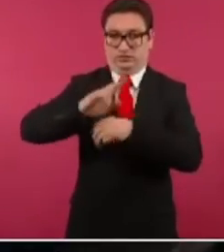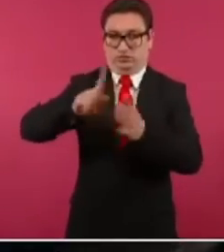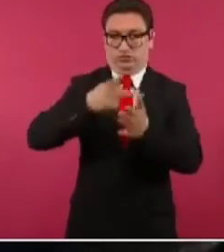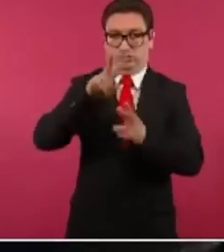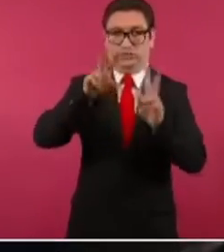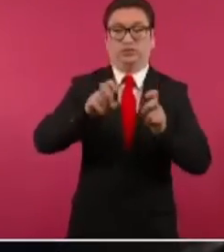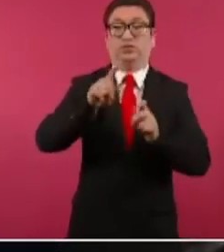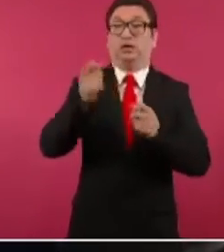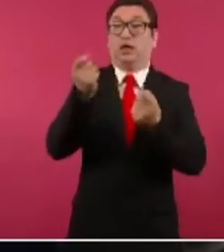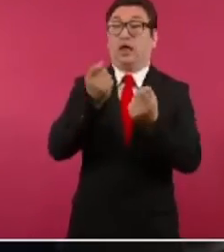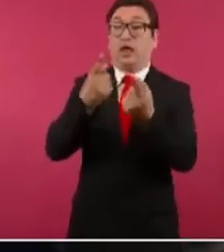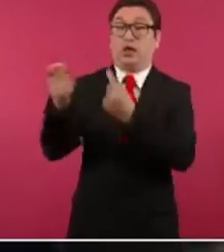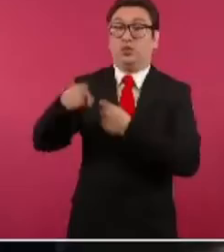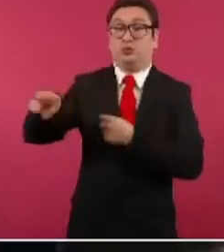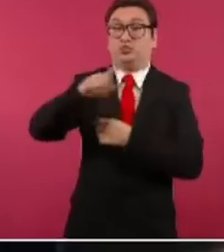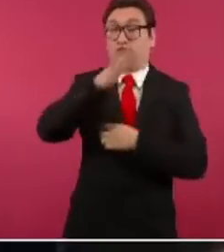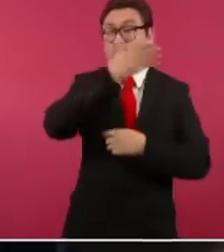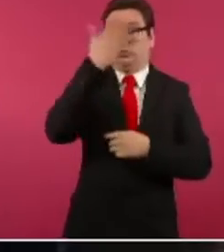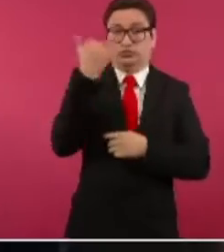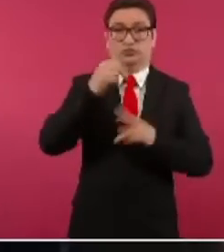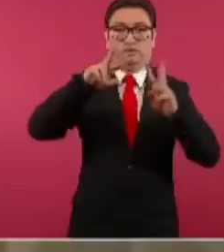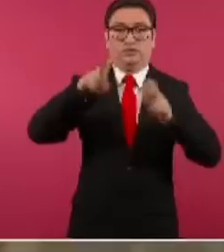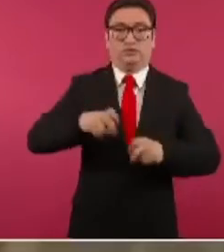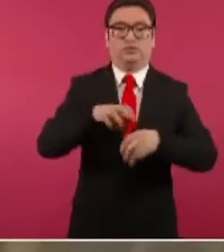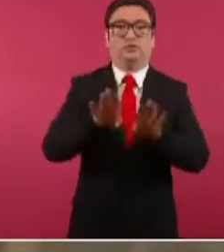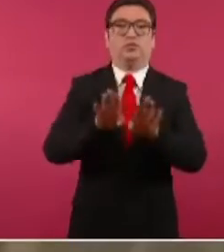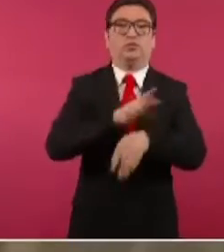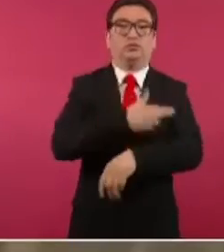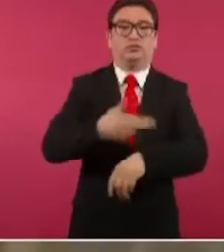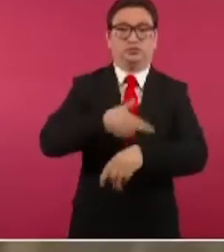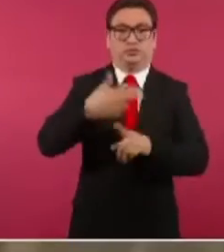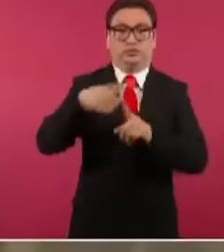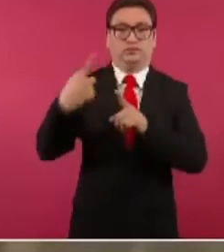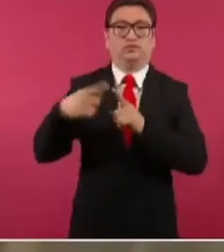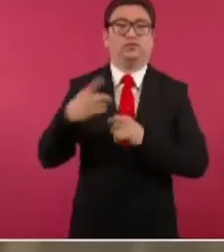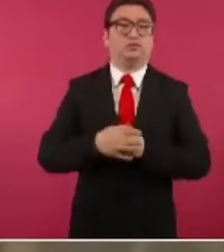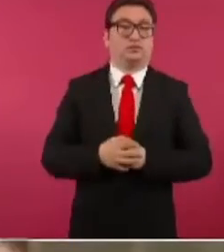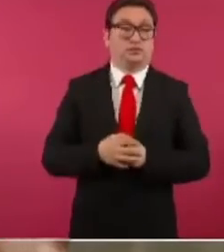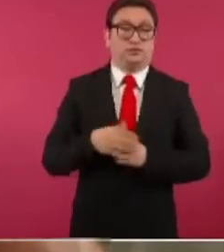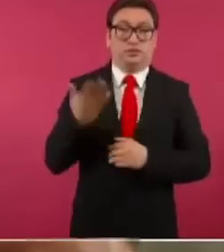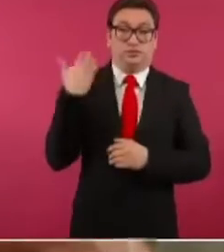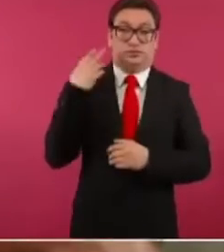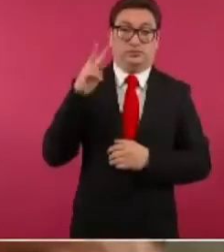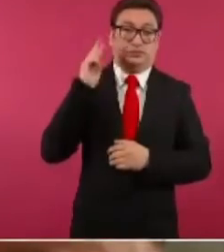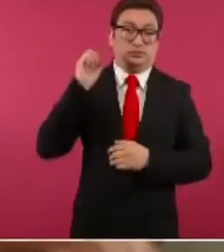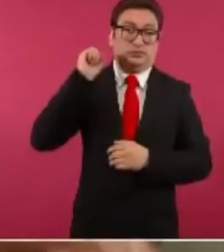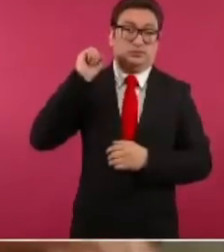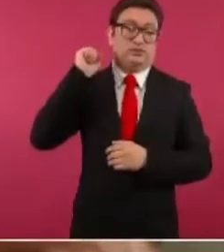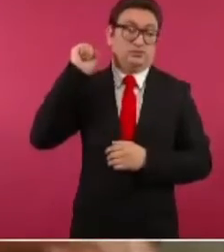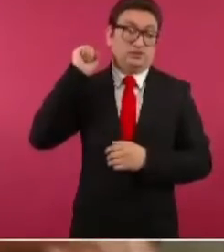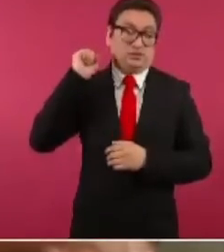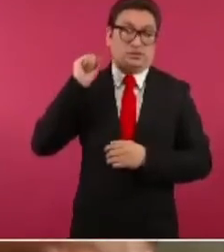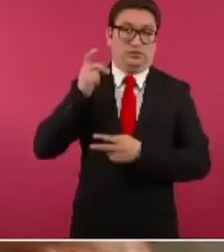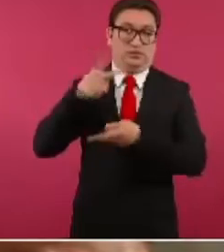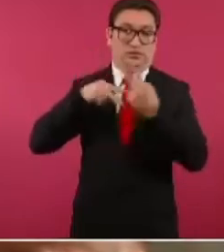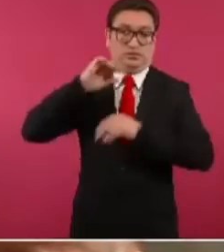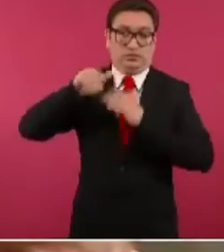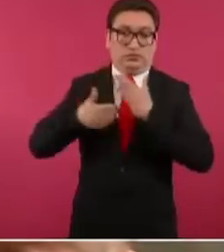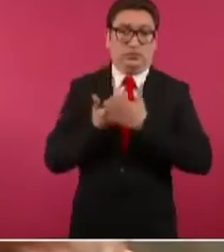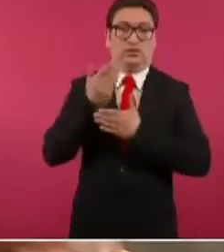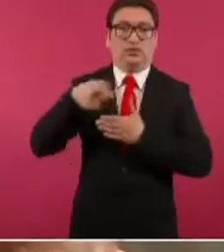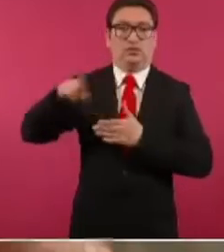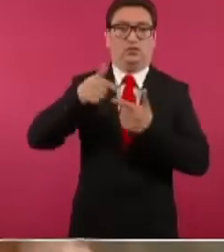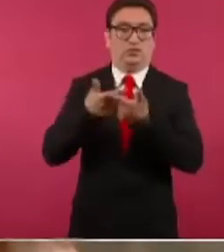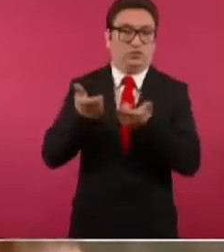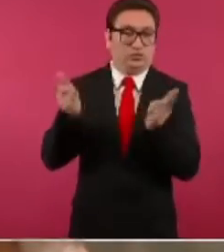mejor quizá no estén enterados sobre el tema de las medidas. Llegaron el fin de semana pasado, el sábado, en la madrugada, un grupo